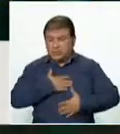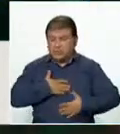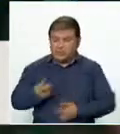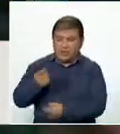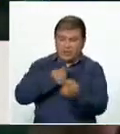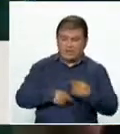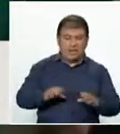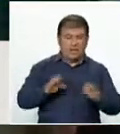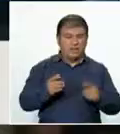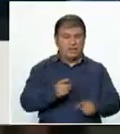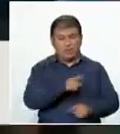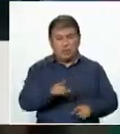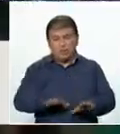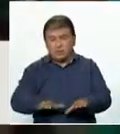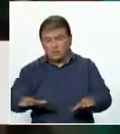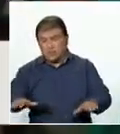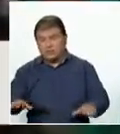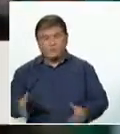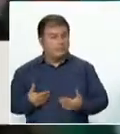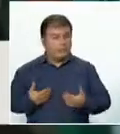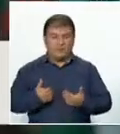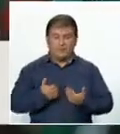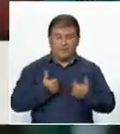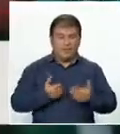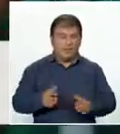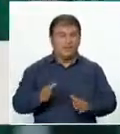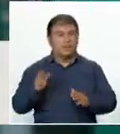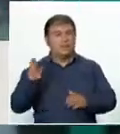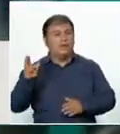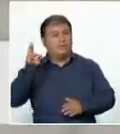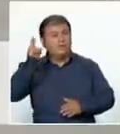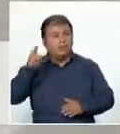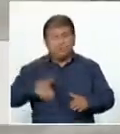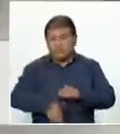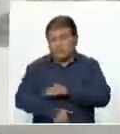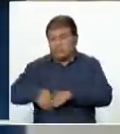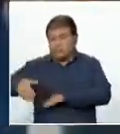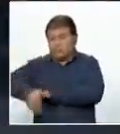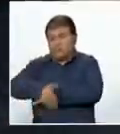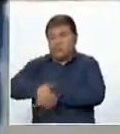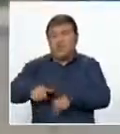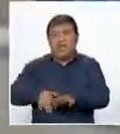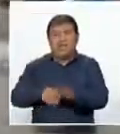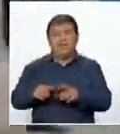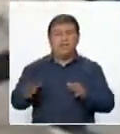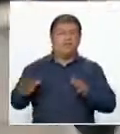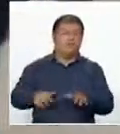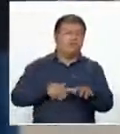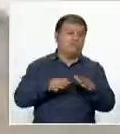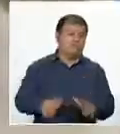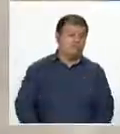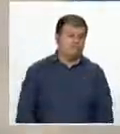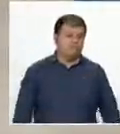aulas, pero la mayoría de estos pequeños siguen teniendo a sus maestros en las calles y repelidos por la autoridad.